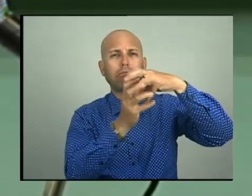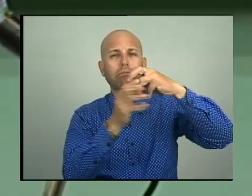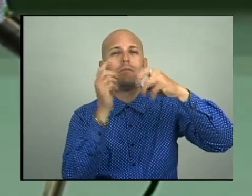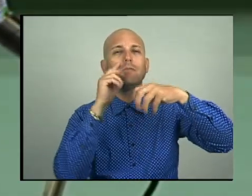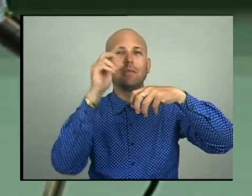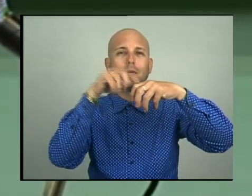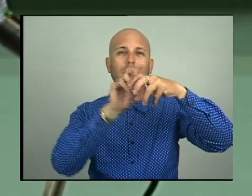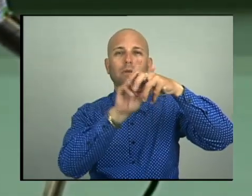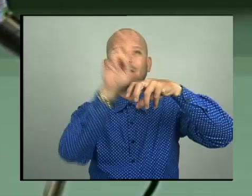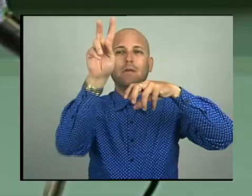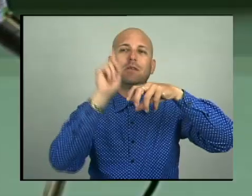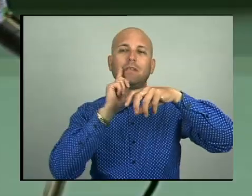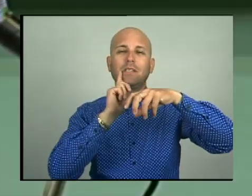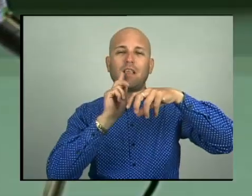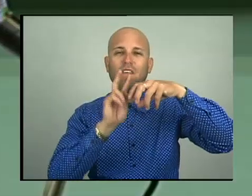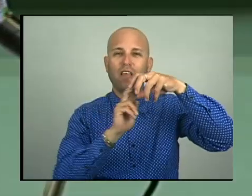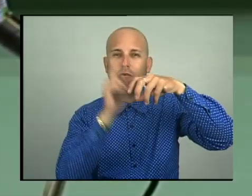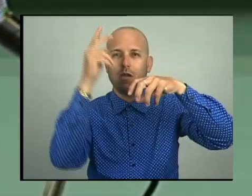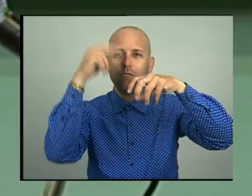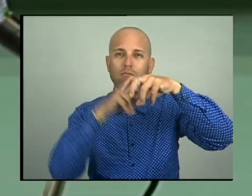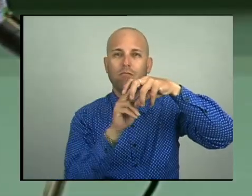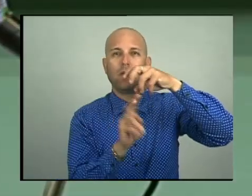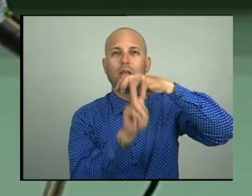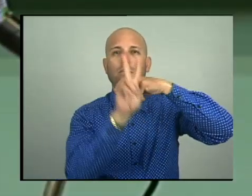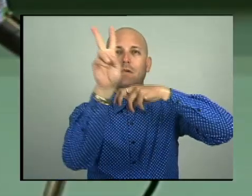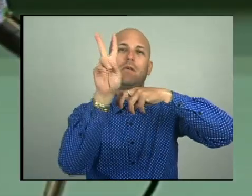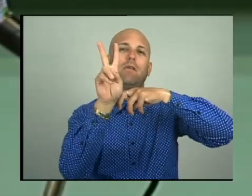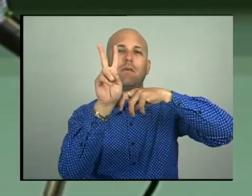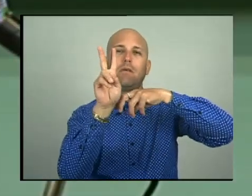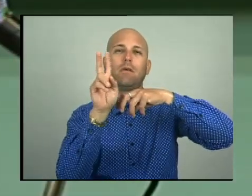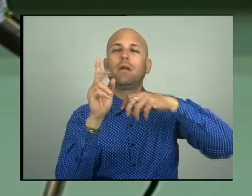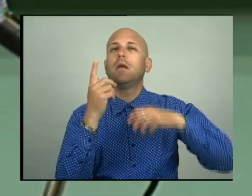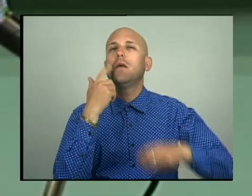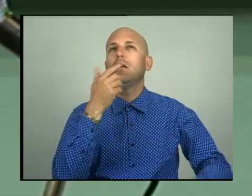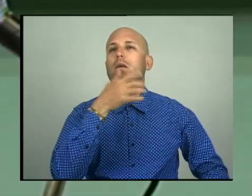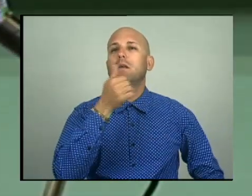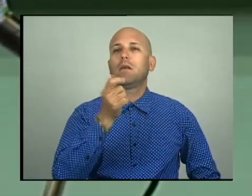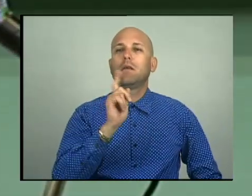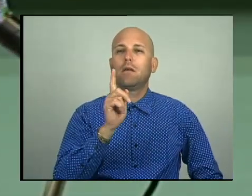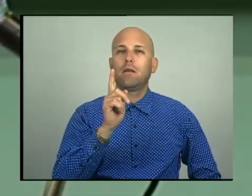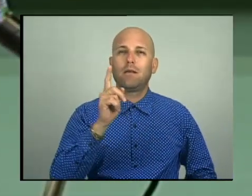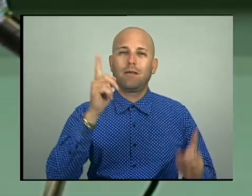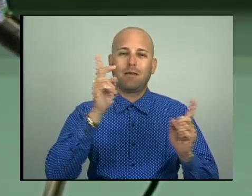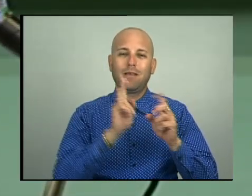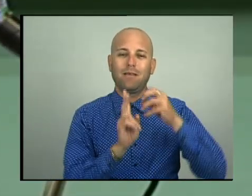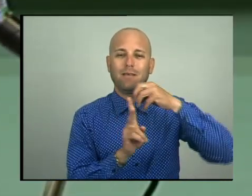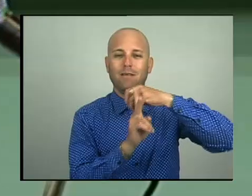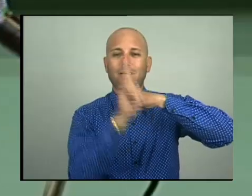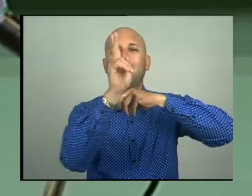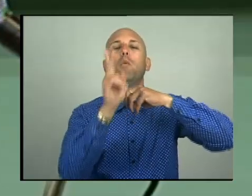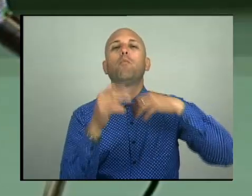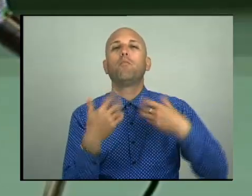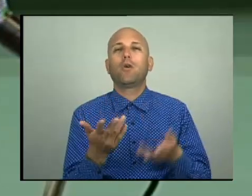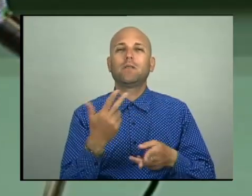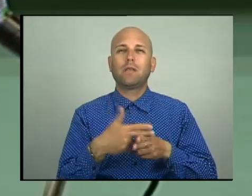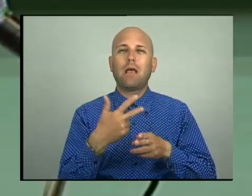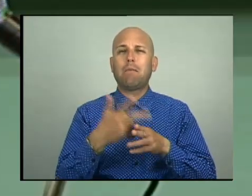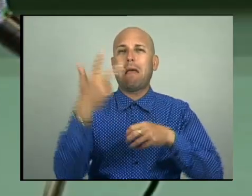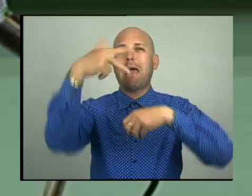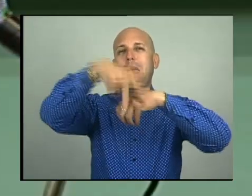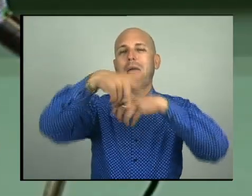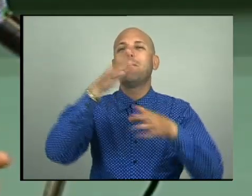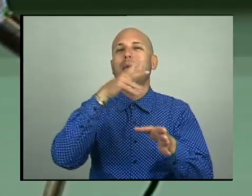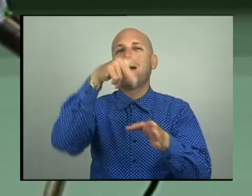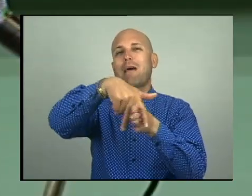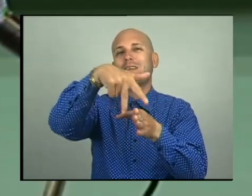queda sobre el defecto y queda como si quedara así sobre el tabique interventricular, y por eso que se llama cabalgamiento.